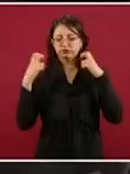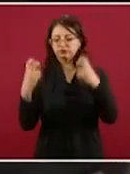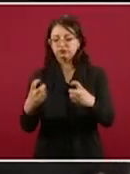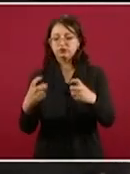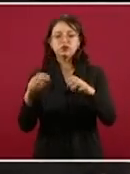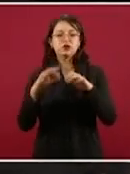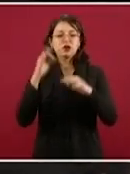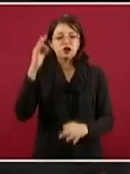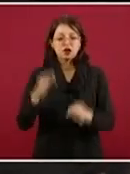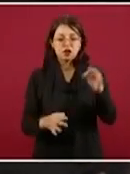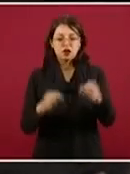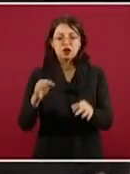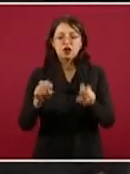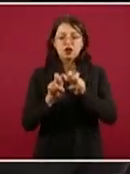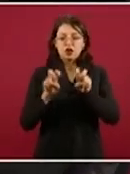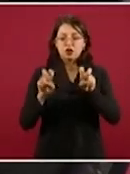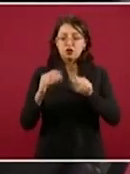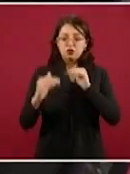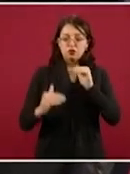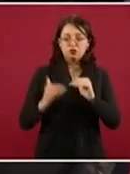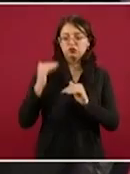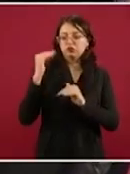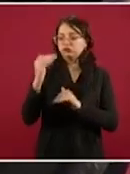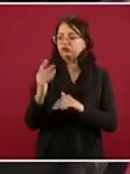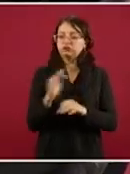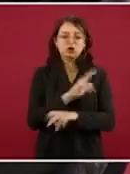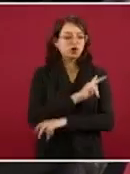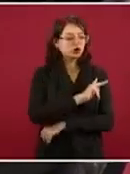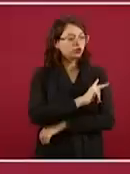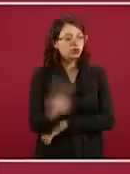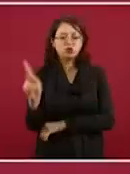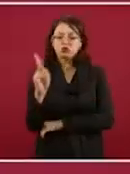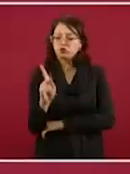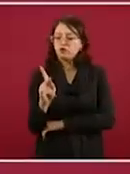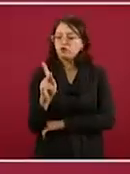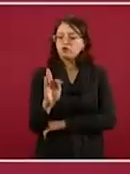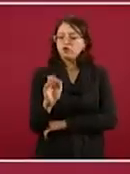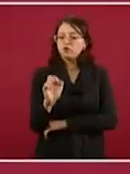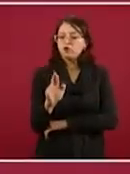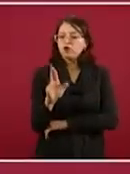ministros, quitar el fuero.